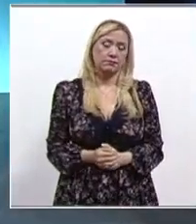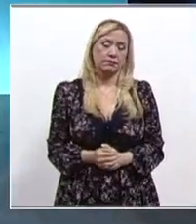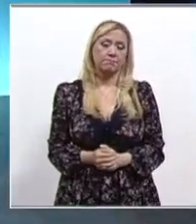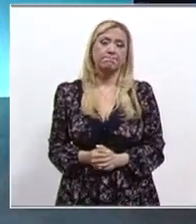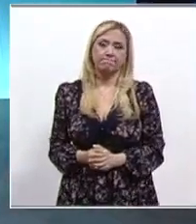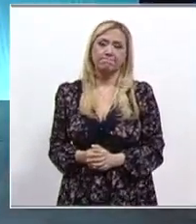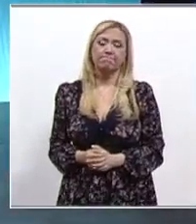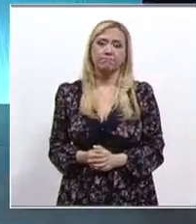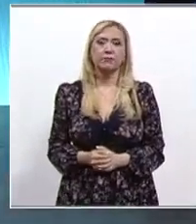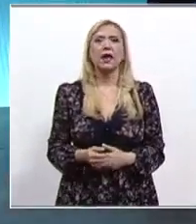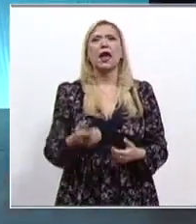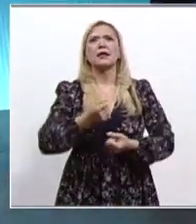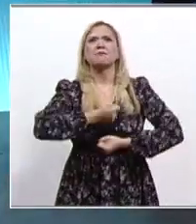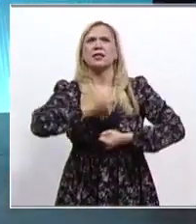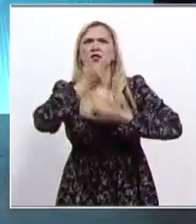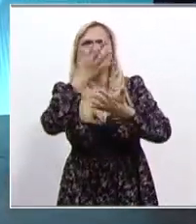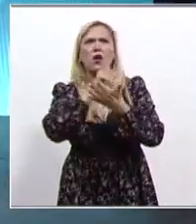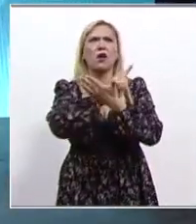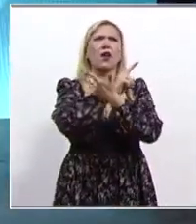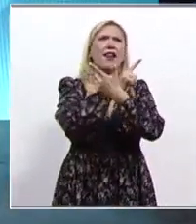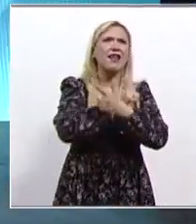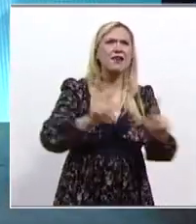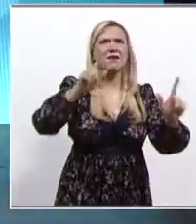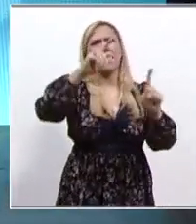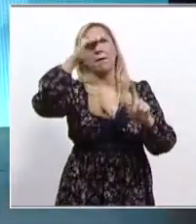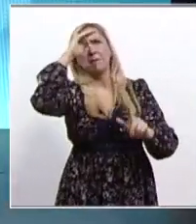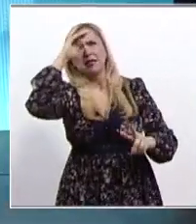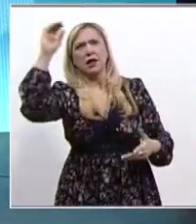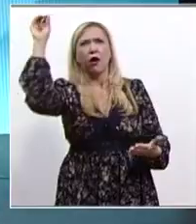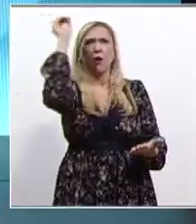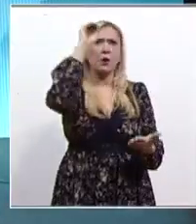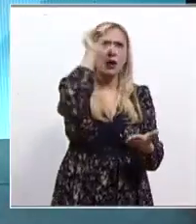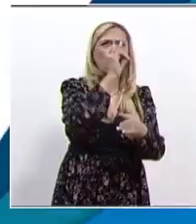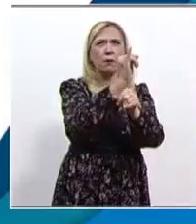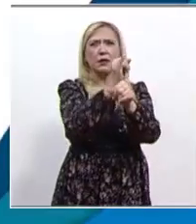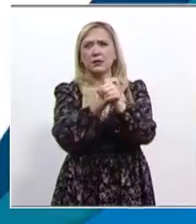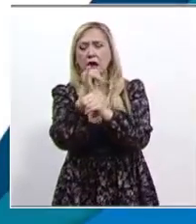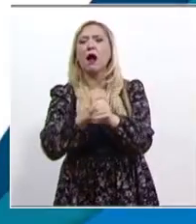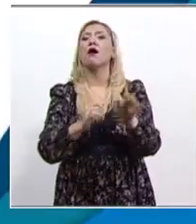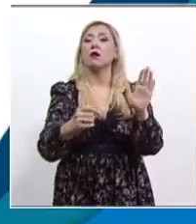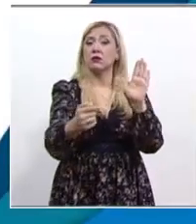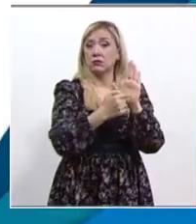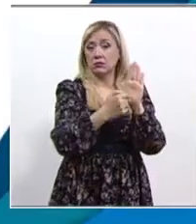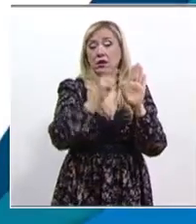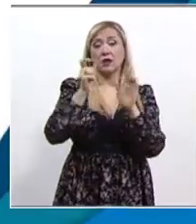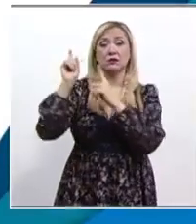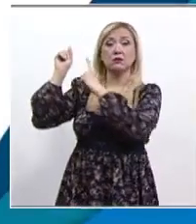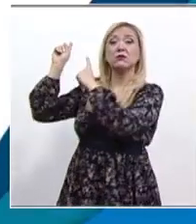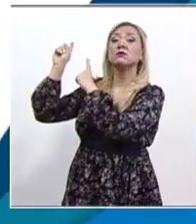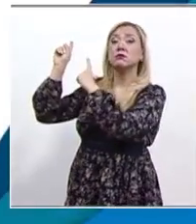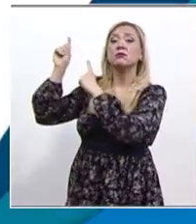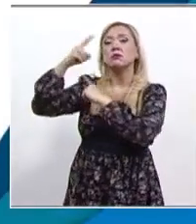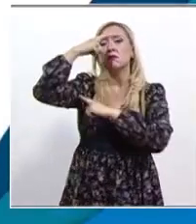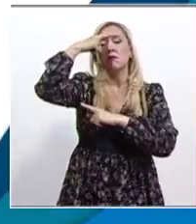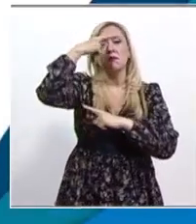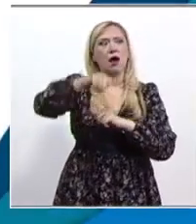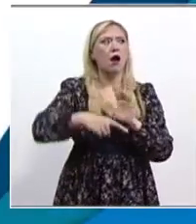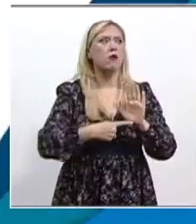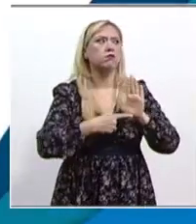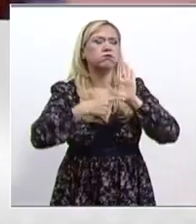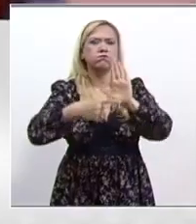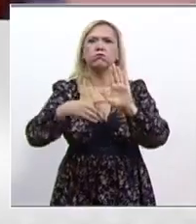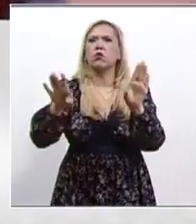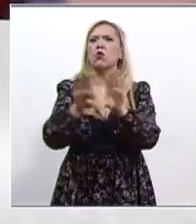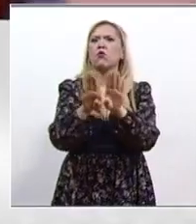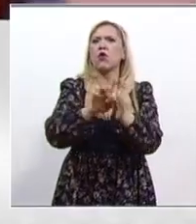La libertad de expresión es un instrumento de protección de otros derechos, pues permite denunciar el incumplimiento o violación de otros derechos